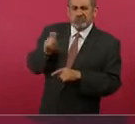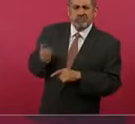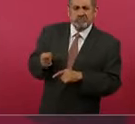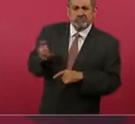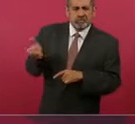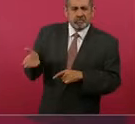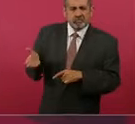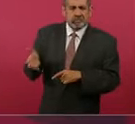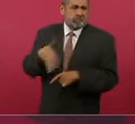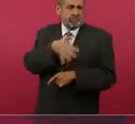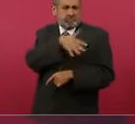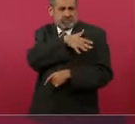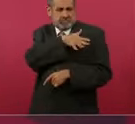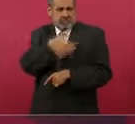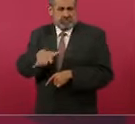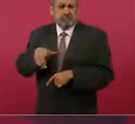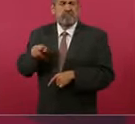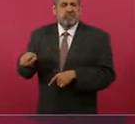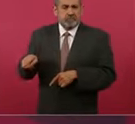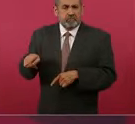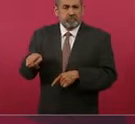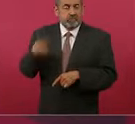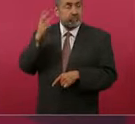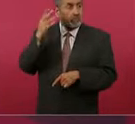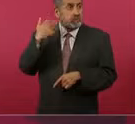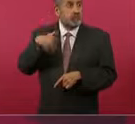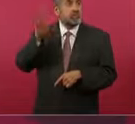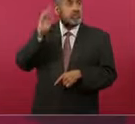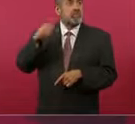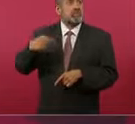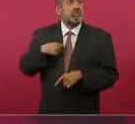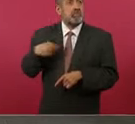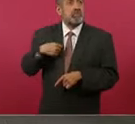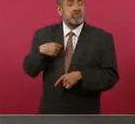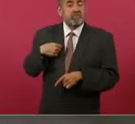este general de división, cuando me tocó